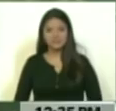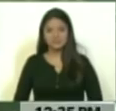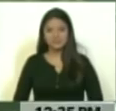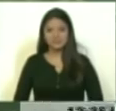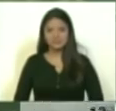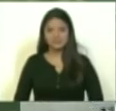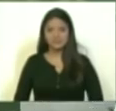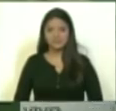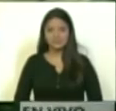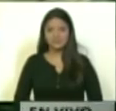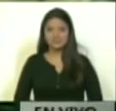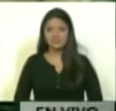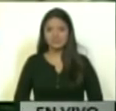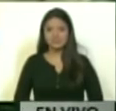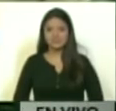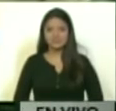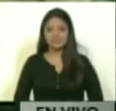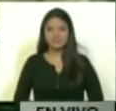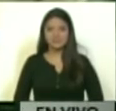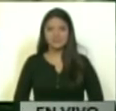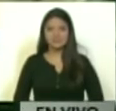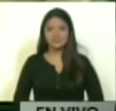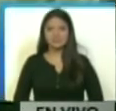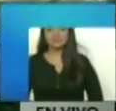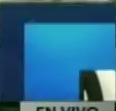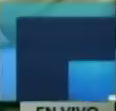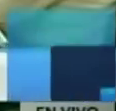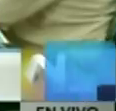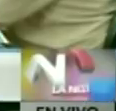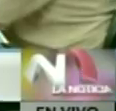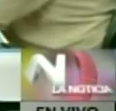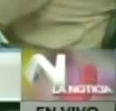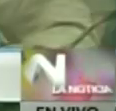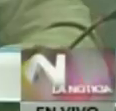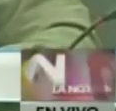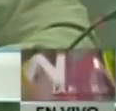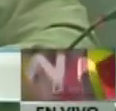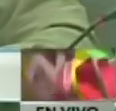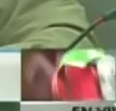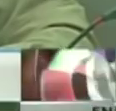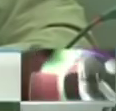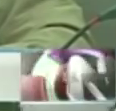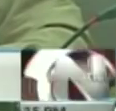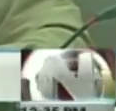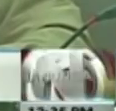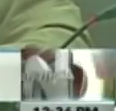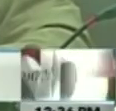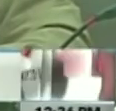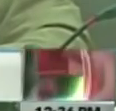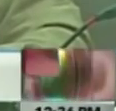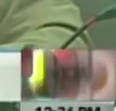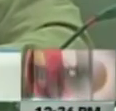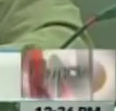Para expresar buen sentimiento. Solo se lleva dentro del